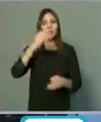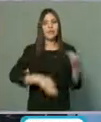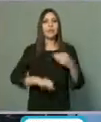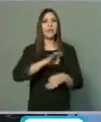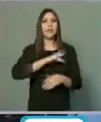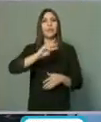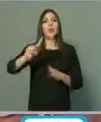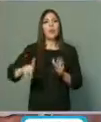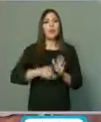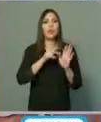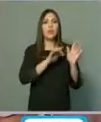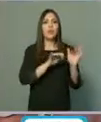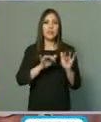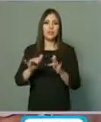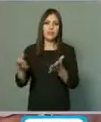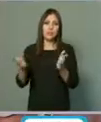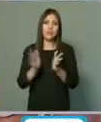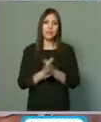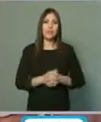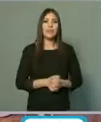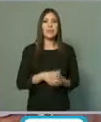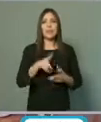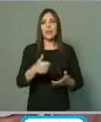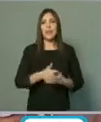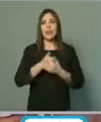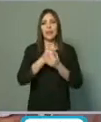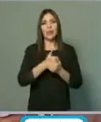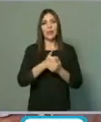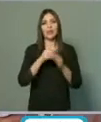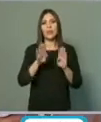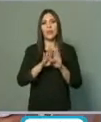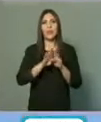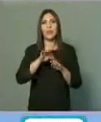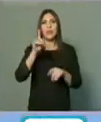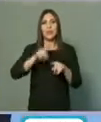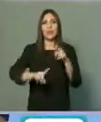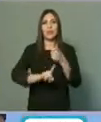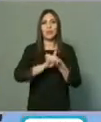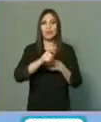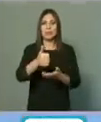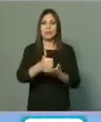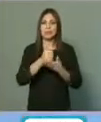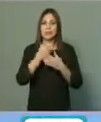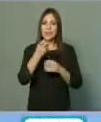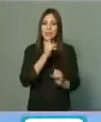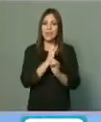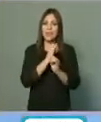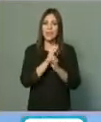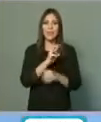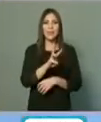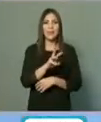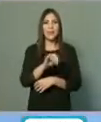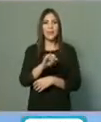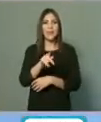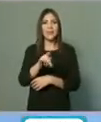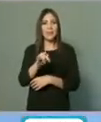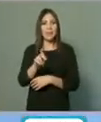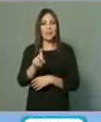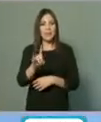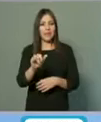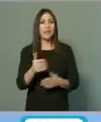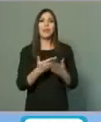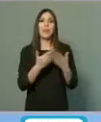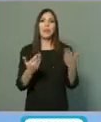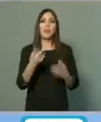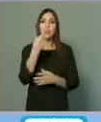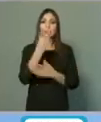Sí, otra vez. sí, porque nos resuelven la vida, pero impresionante. Así que, Iván, vamos a empezar con la información, porque son dos notas que en verdad